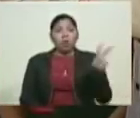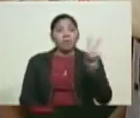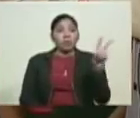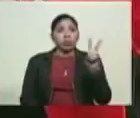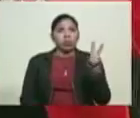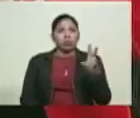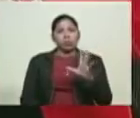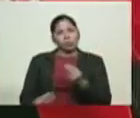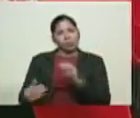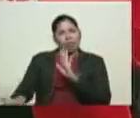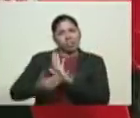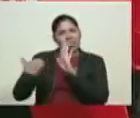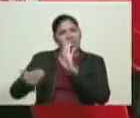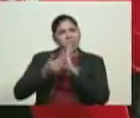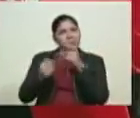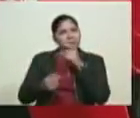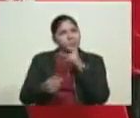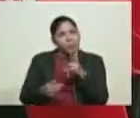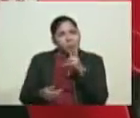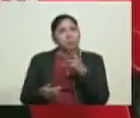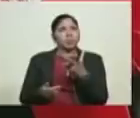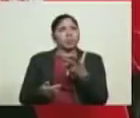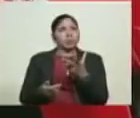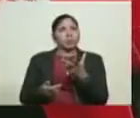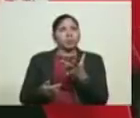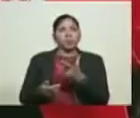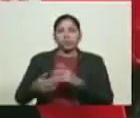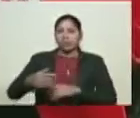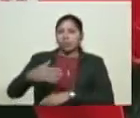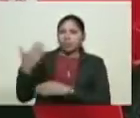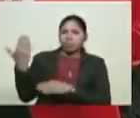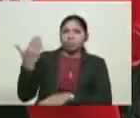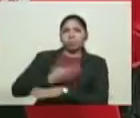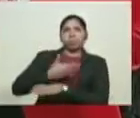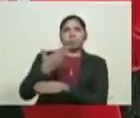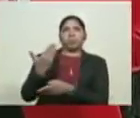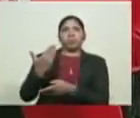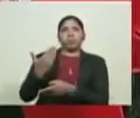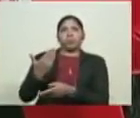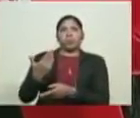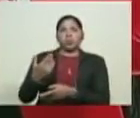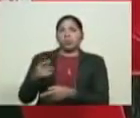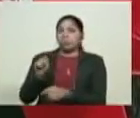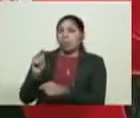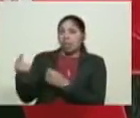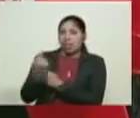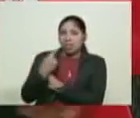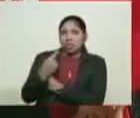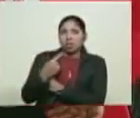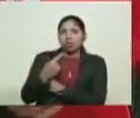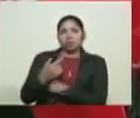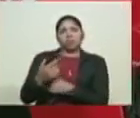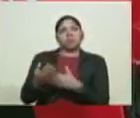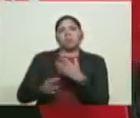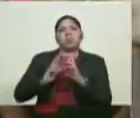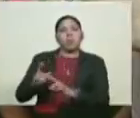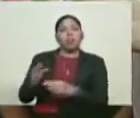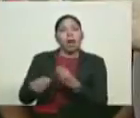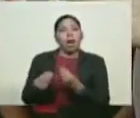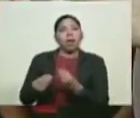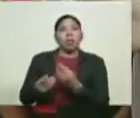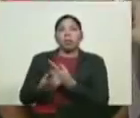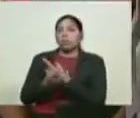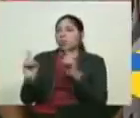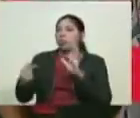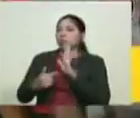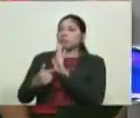las agresiones, a las sanciones, a las amenazas, es votando. Democracia y más democracia. Voto